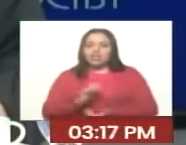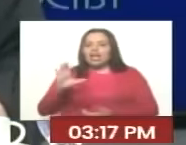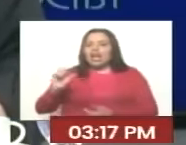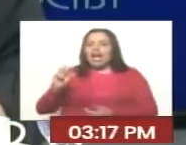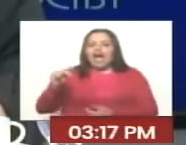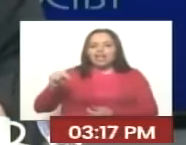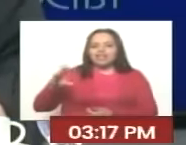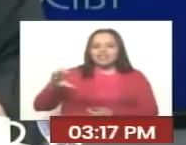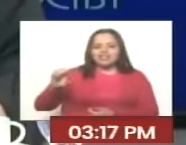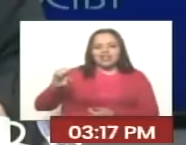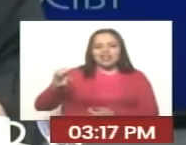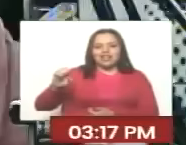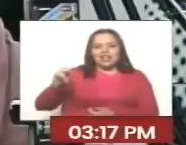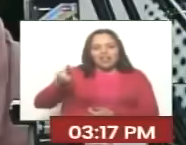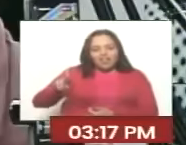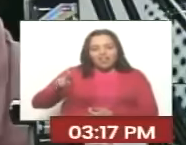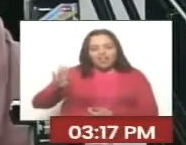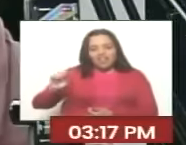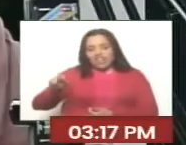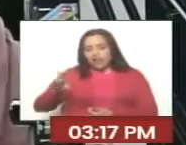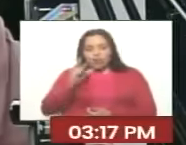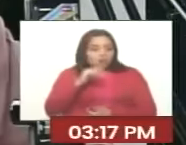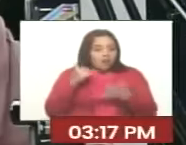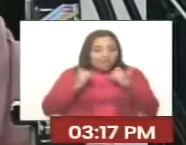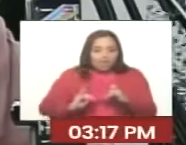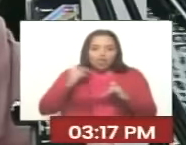corresponde al papá. Claro. Y entonces,